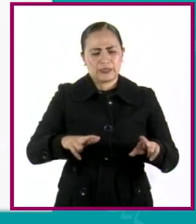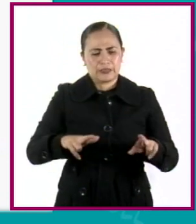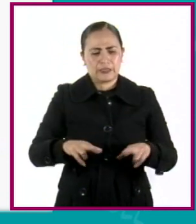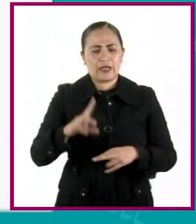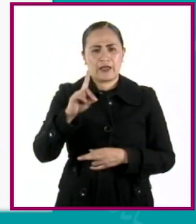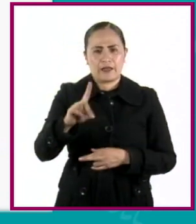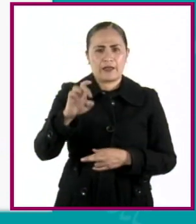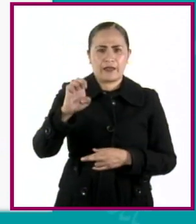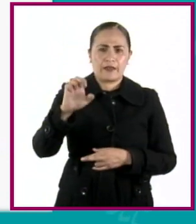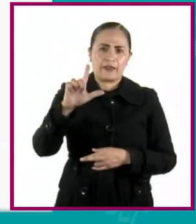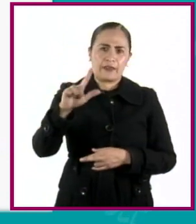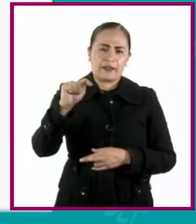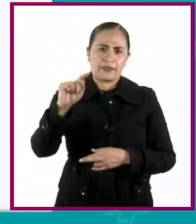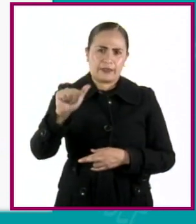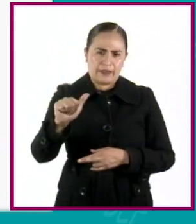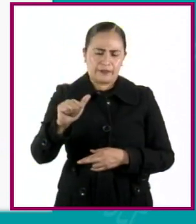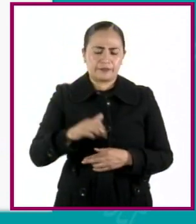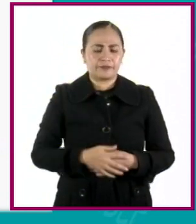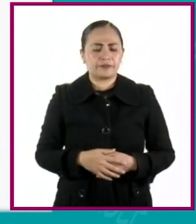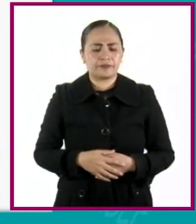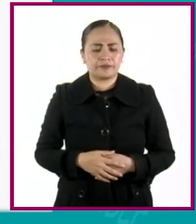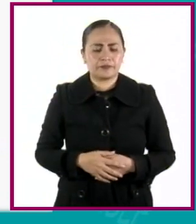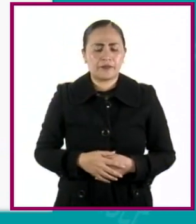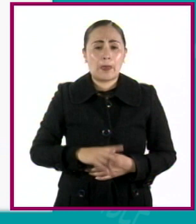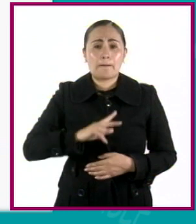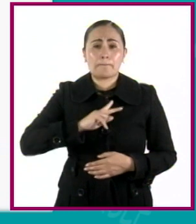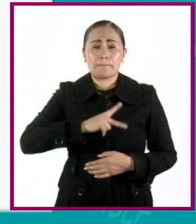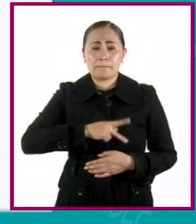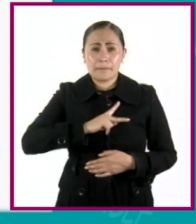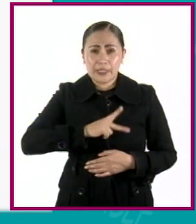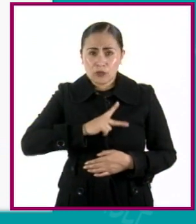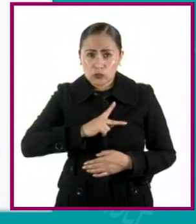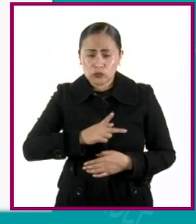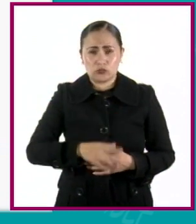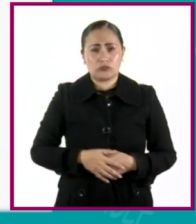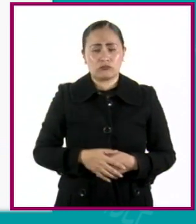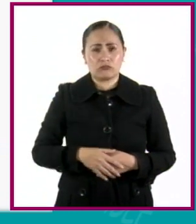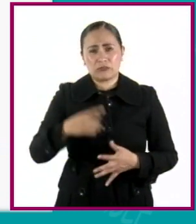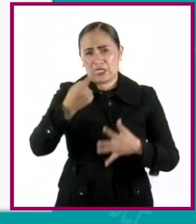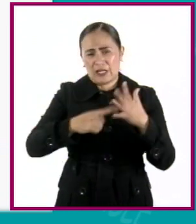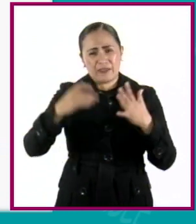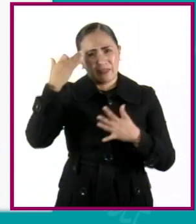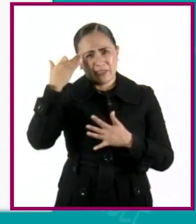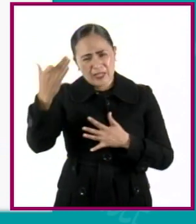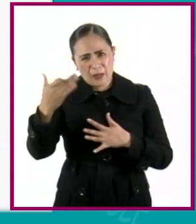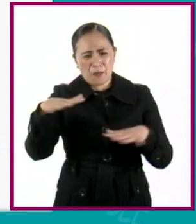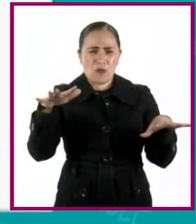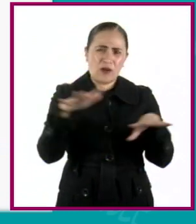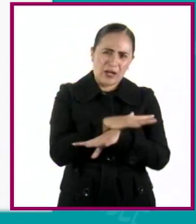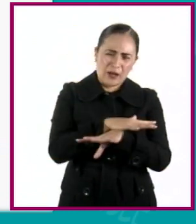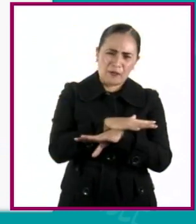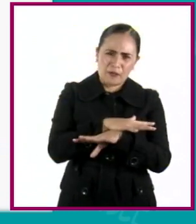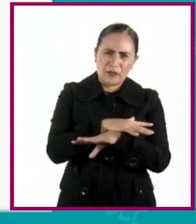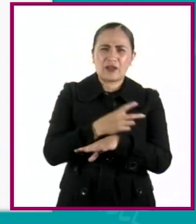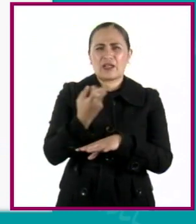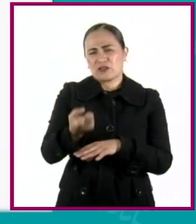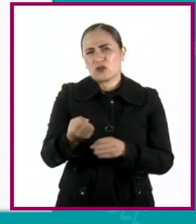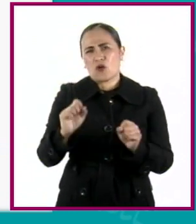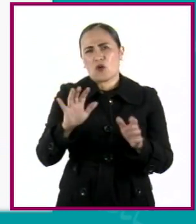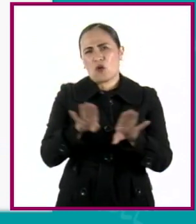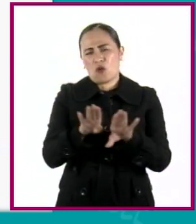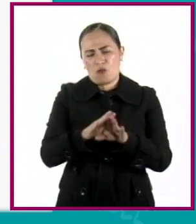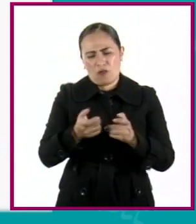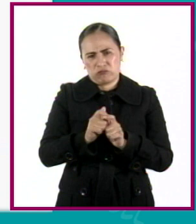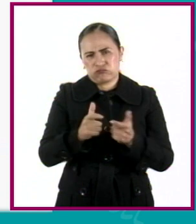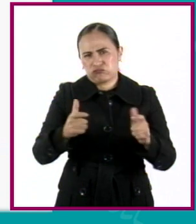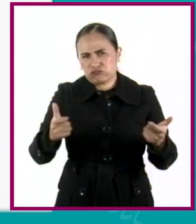delta I. Y el virus, el cambio del virus respecto al tiempo es la producción del virus, que es por